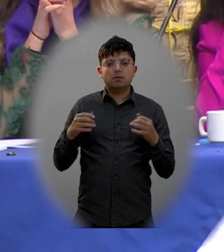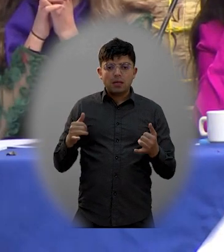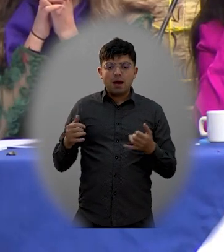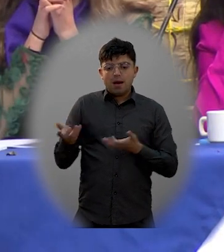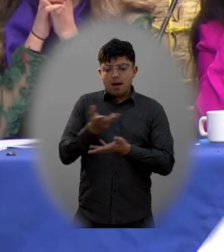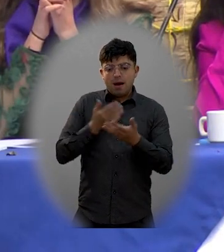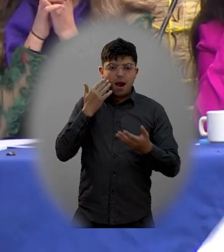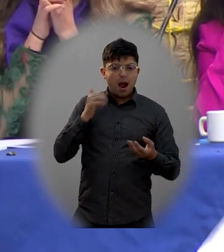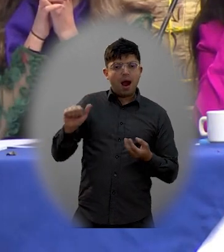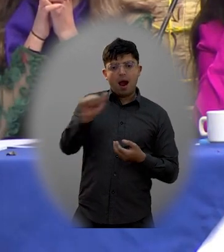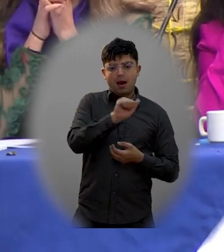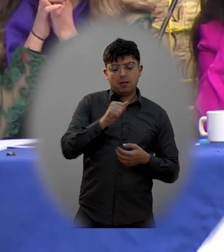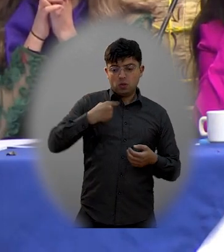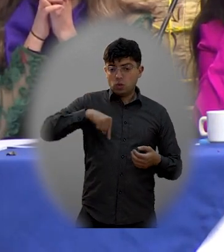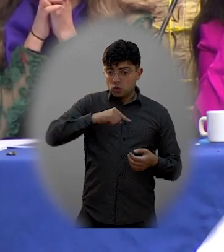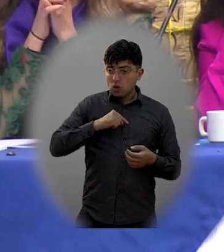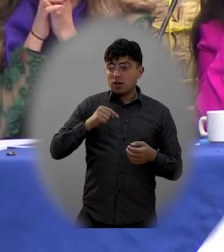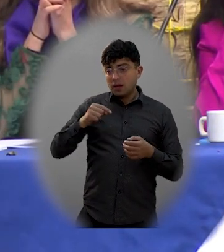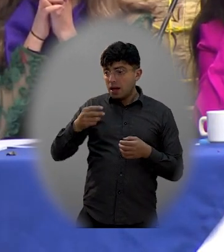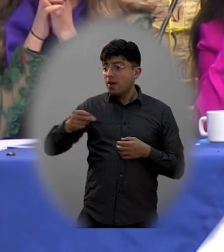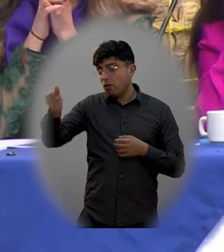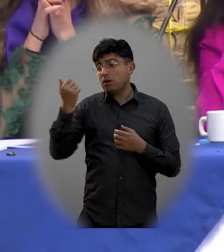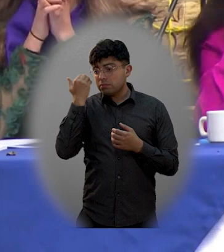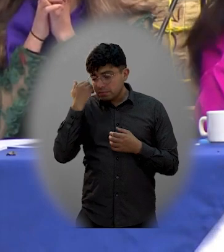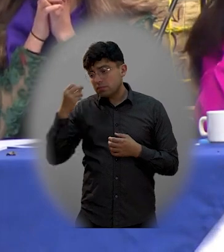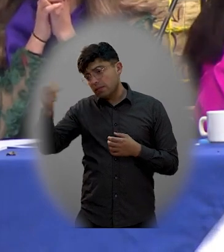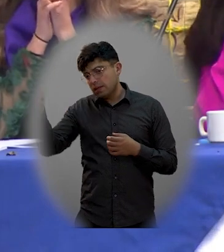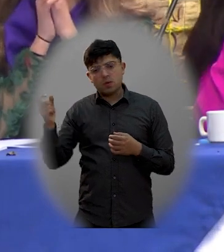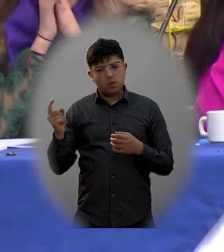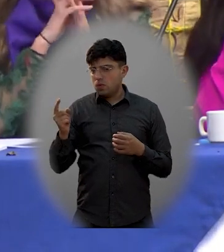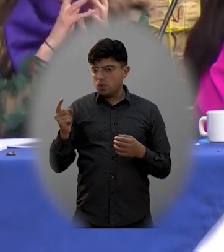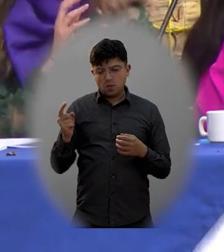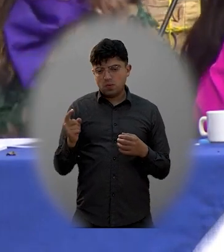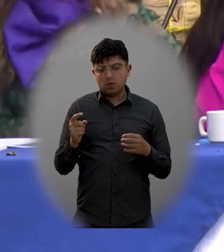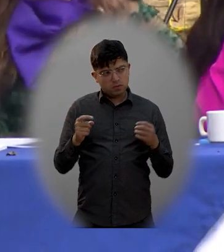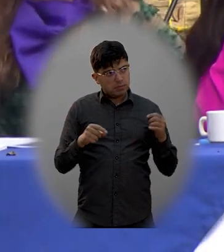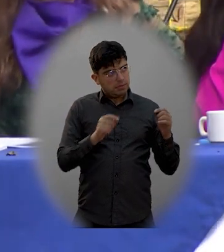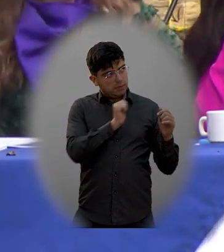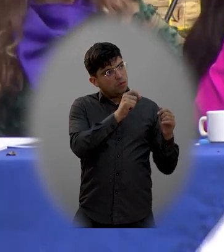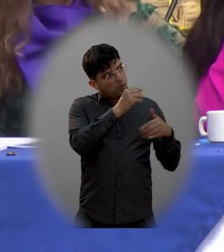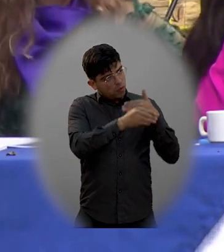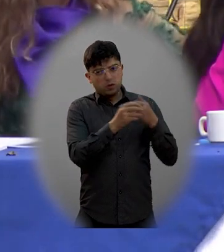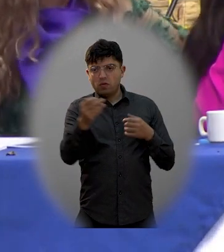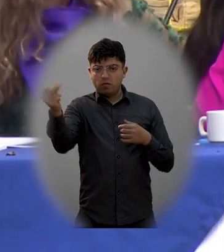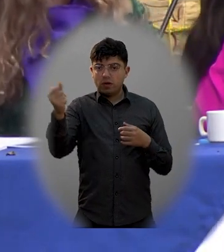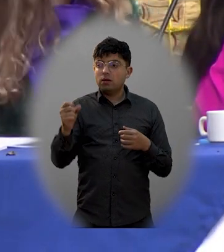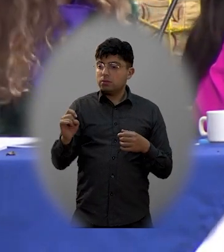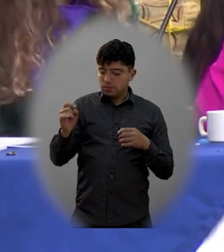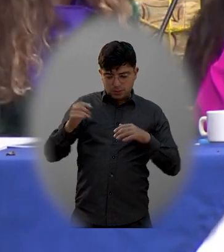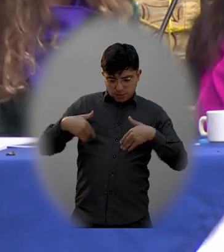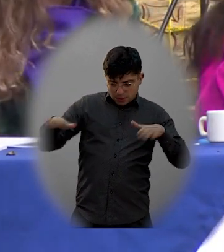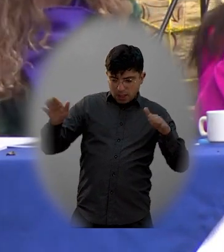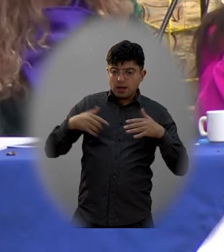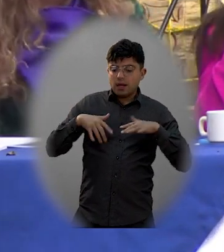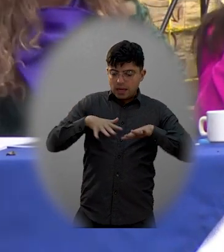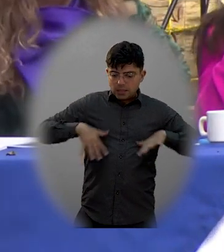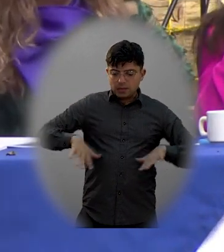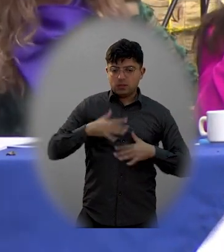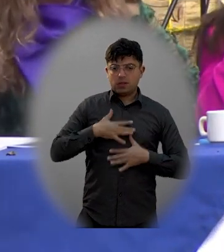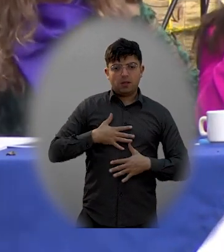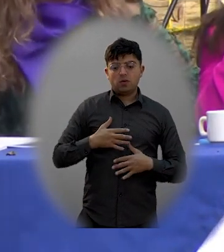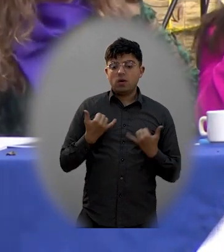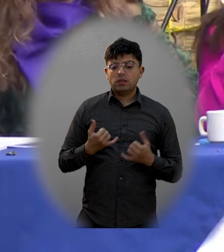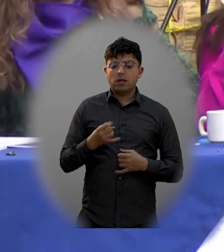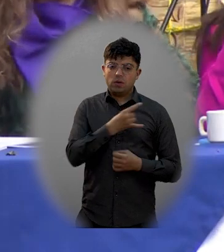con nosotras, que no seamos nosotras las que les tenemos que pedir que por favor si pueden abrirse, por favor si me pueden generar un espacio tranquilo. No, en